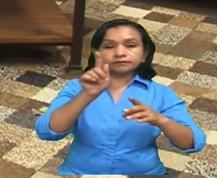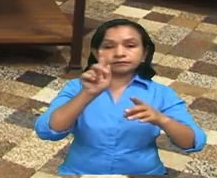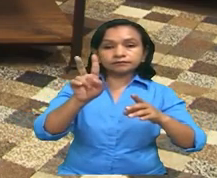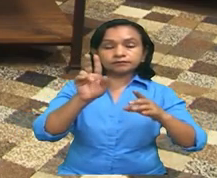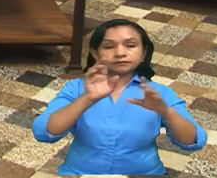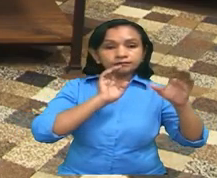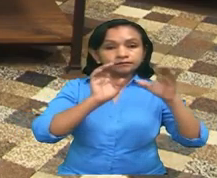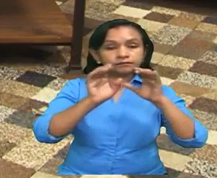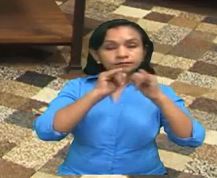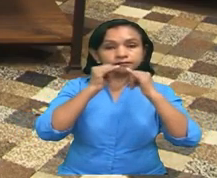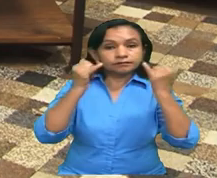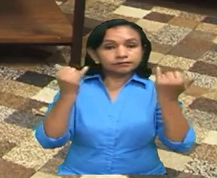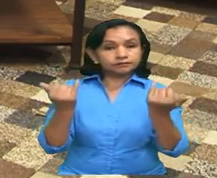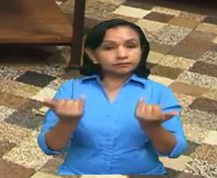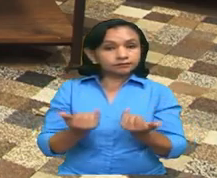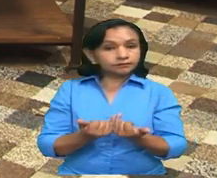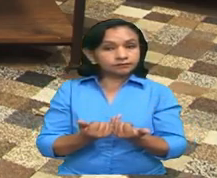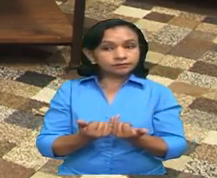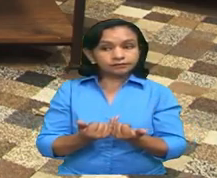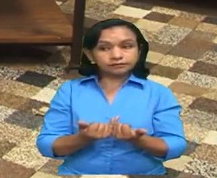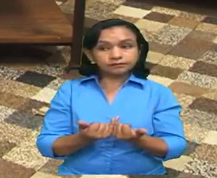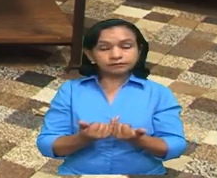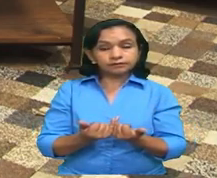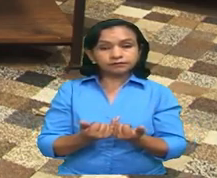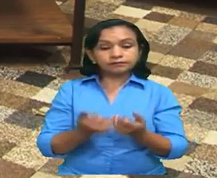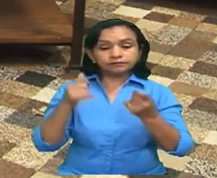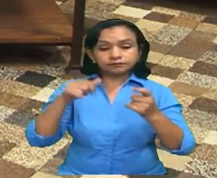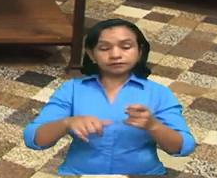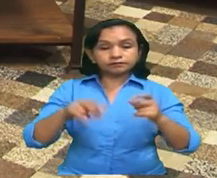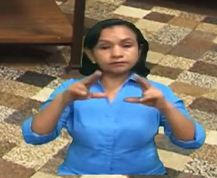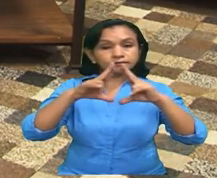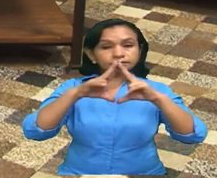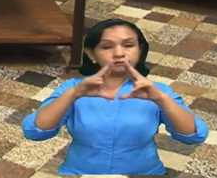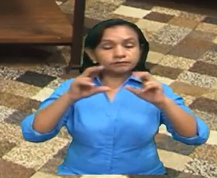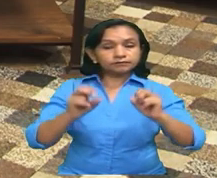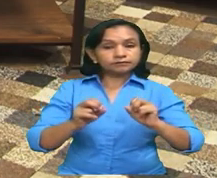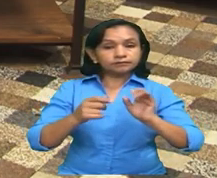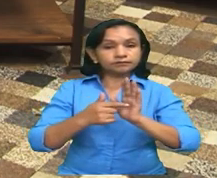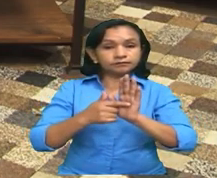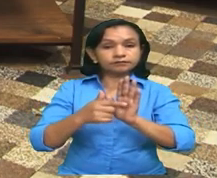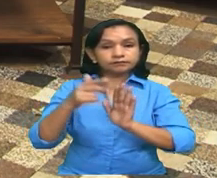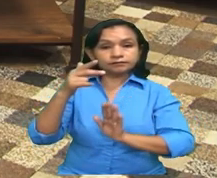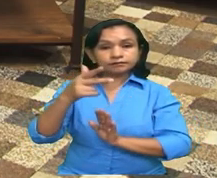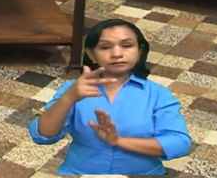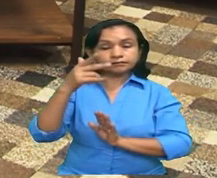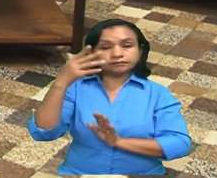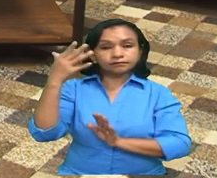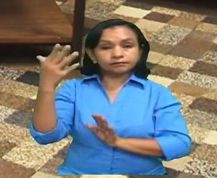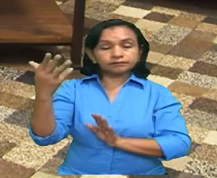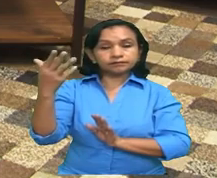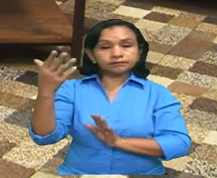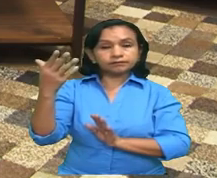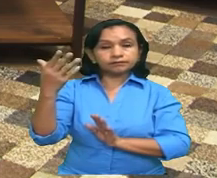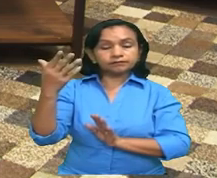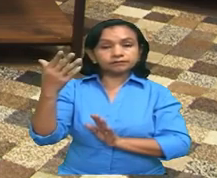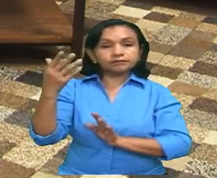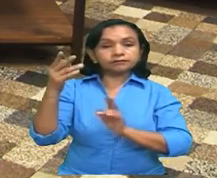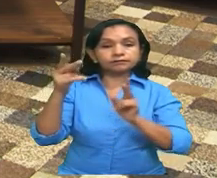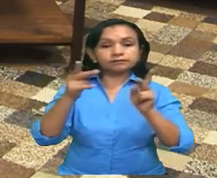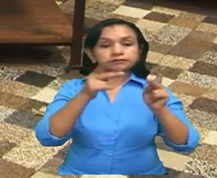mayoristas de turismo de unos 22 países. Estamos hablando también de la participación de unos 34